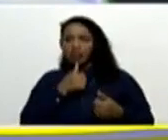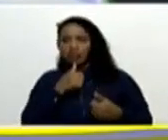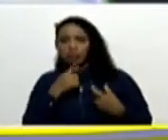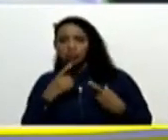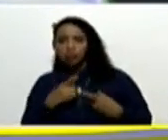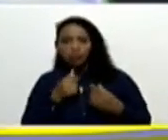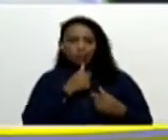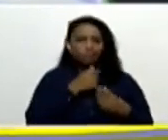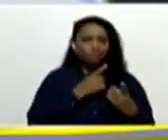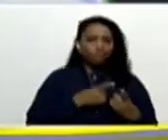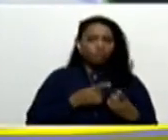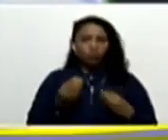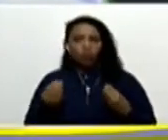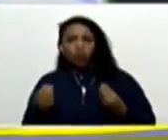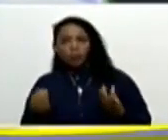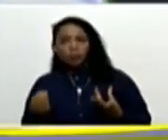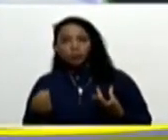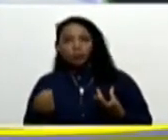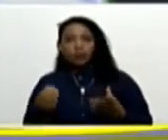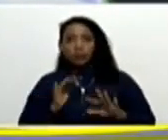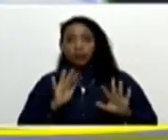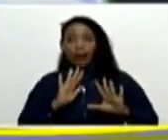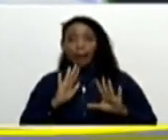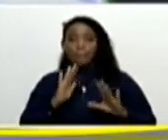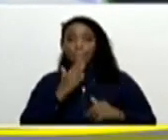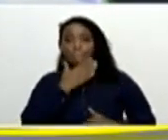Ya habíamos logrado